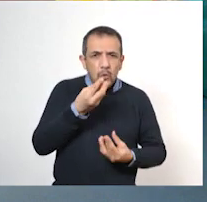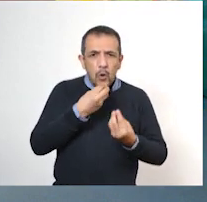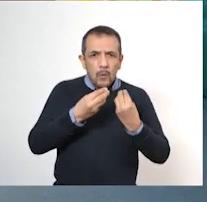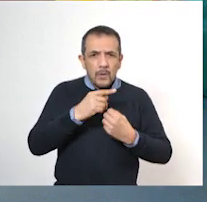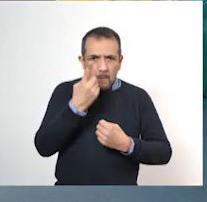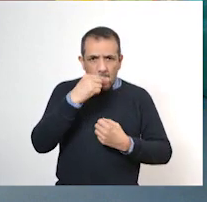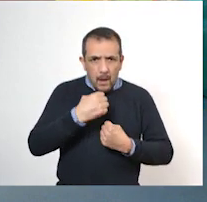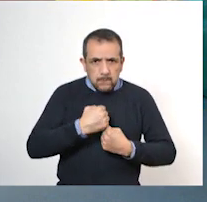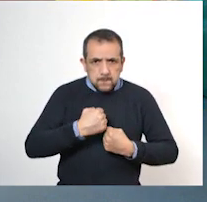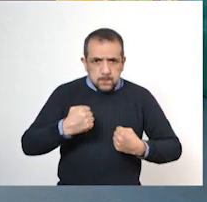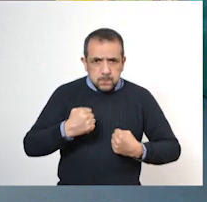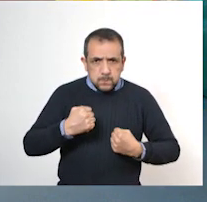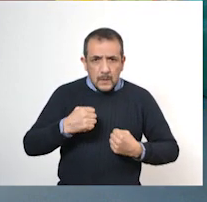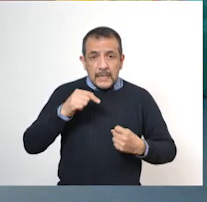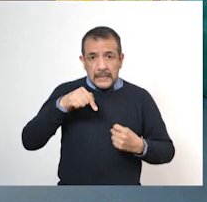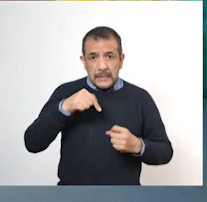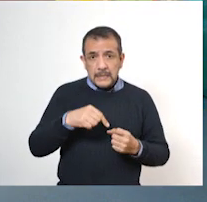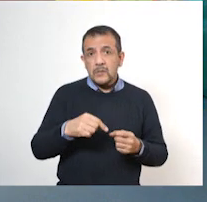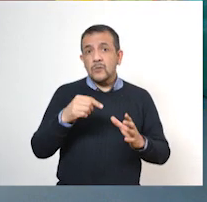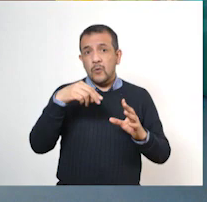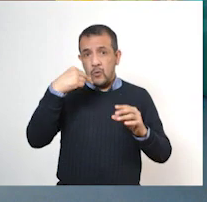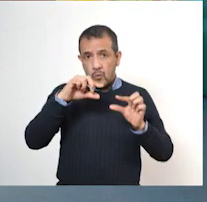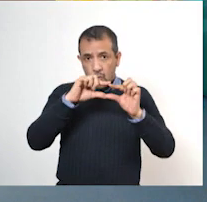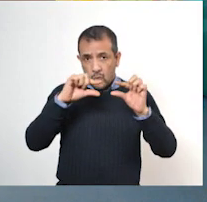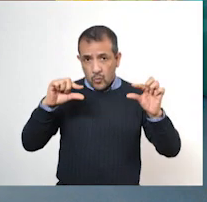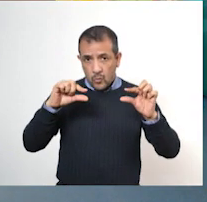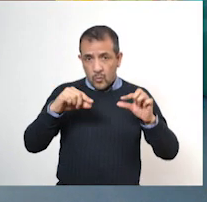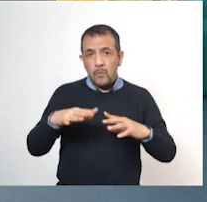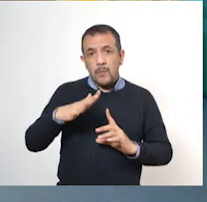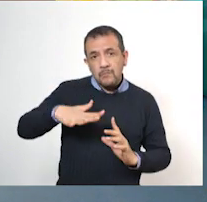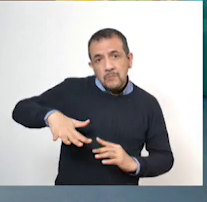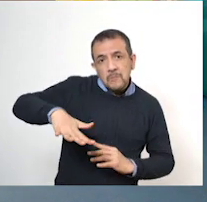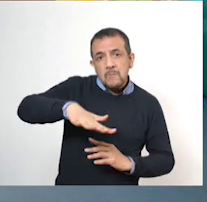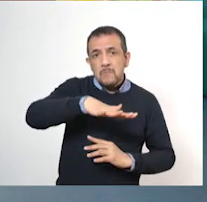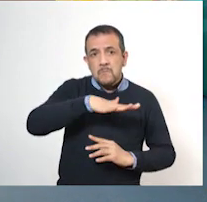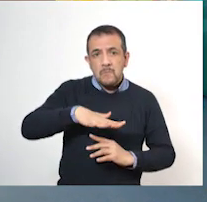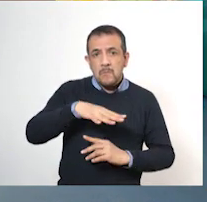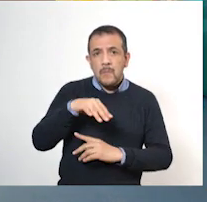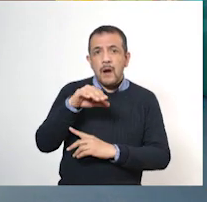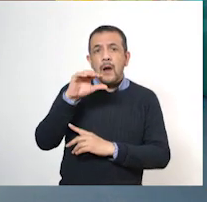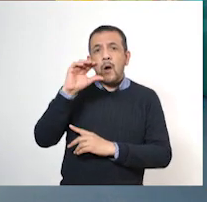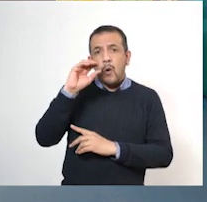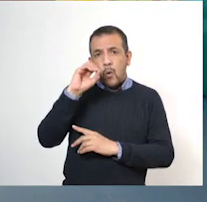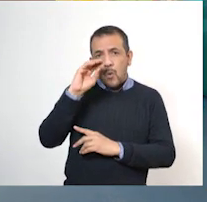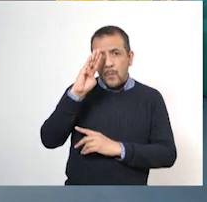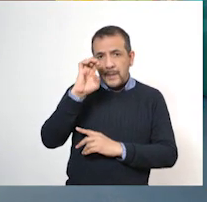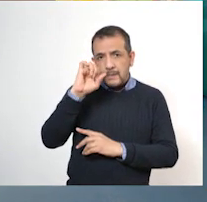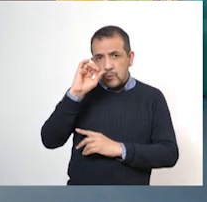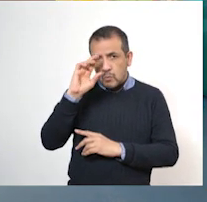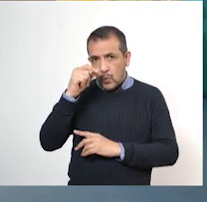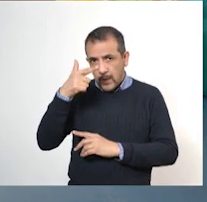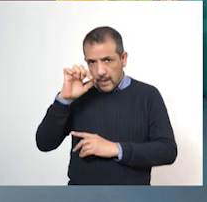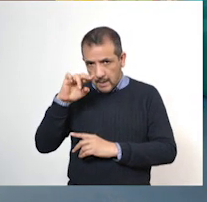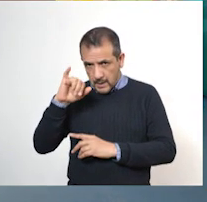obesidad y que se ha catalogado como ambiente obesogénico.